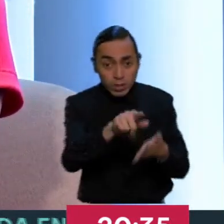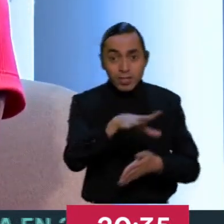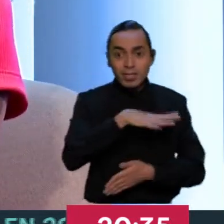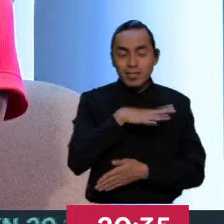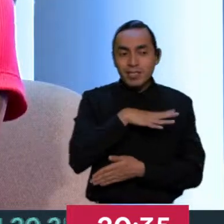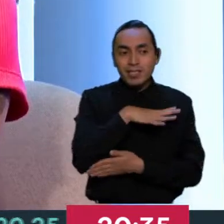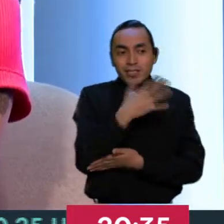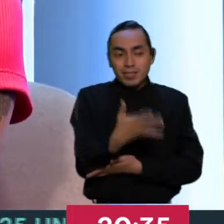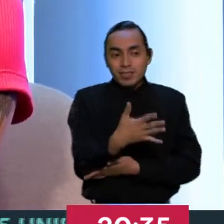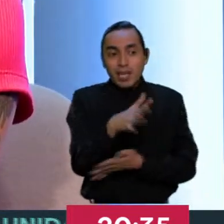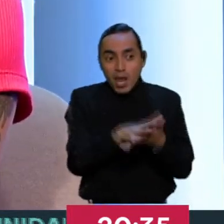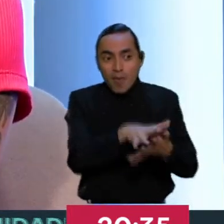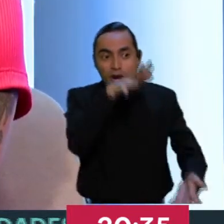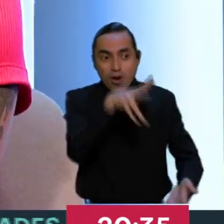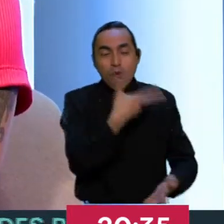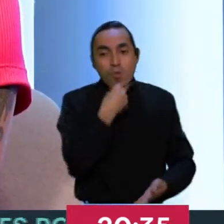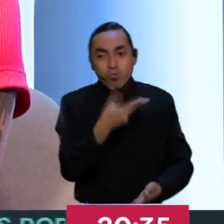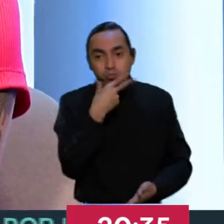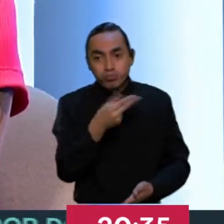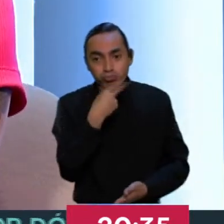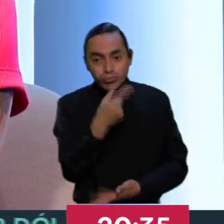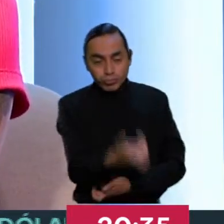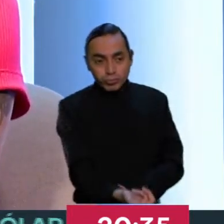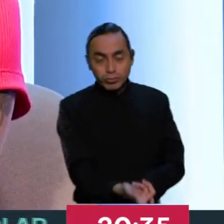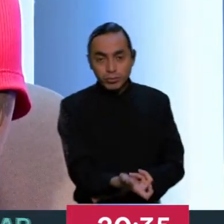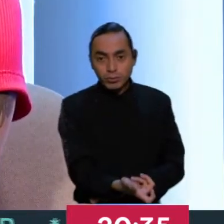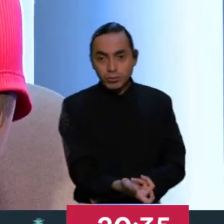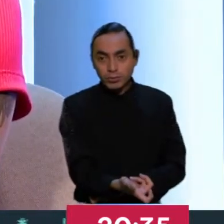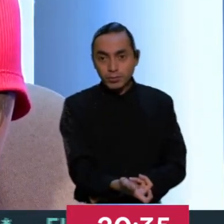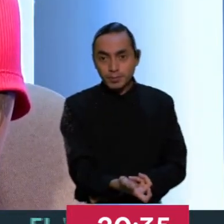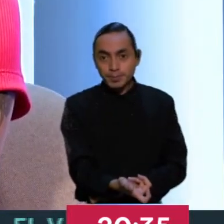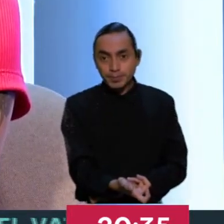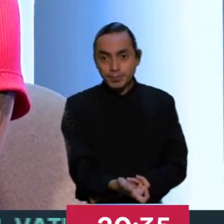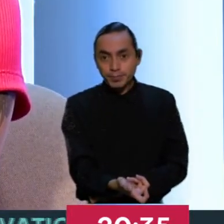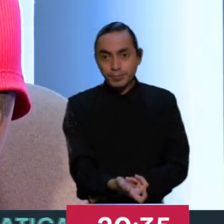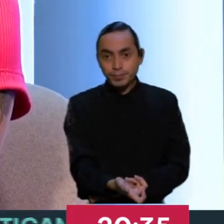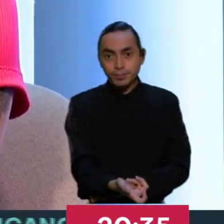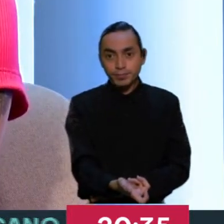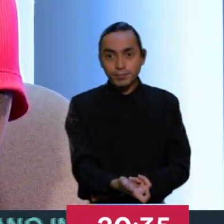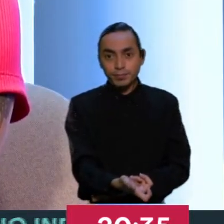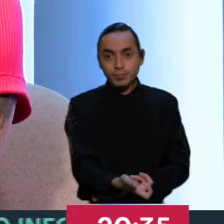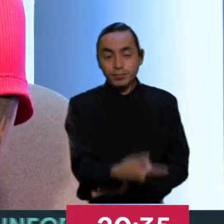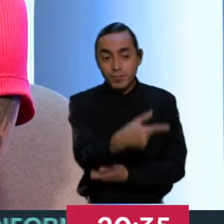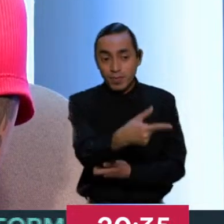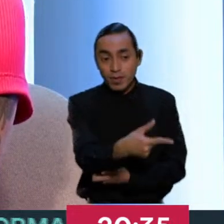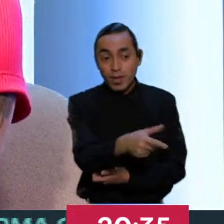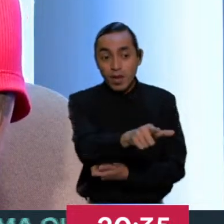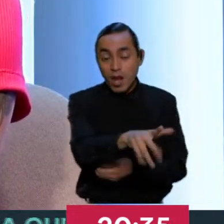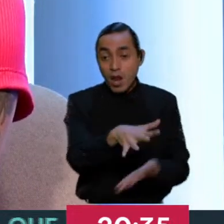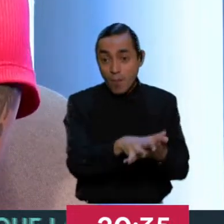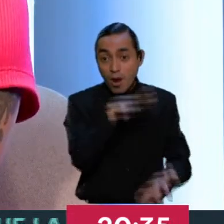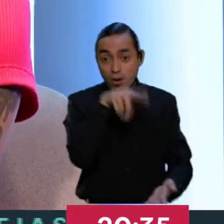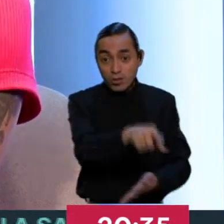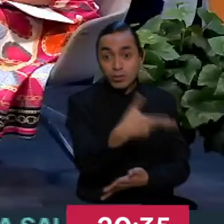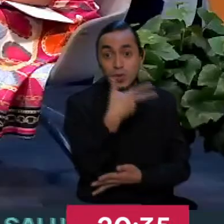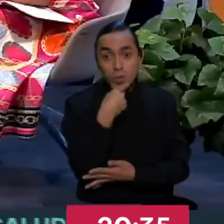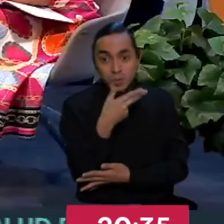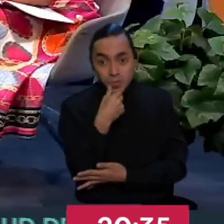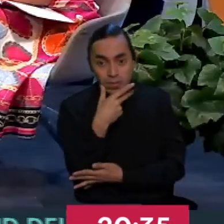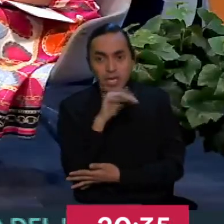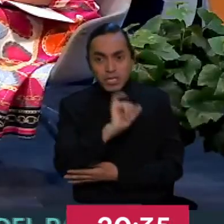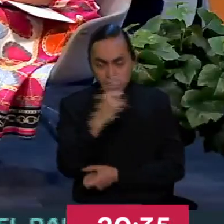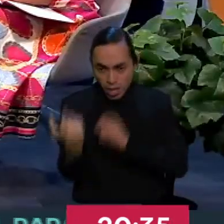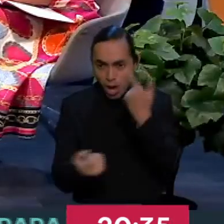súper masculinizados, ¿no? Que están en su mayoría, digamos, ocupados por varones, y estas mujeres